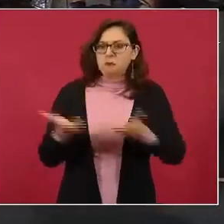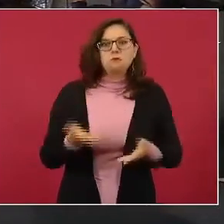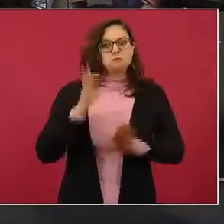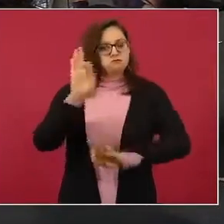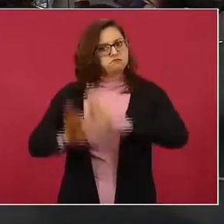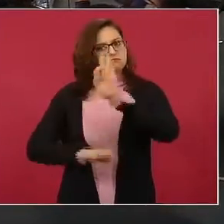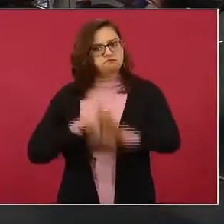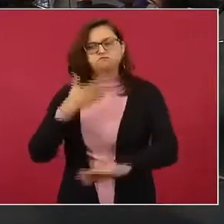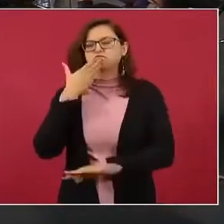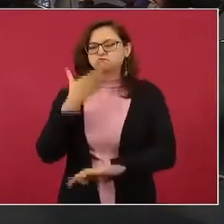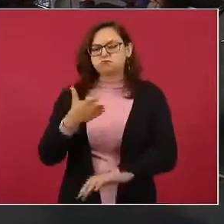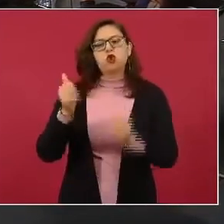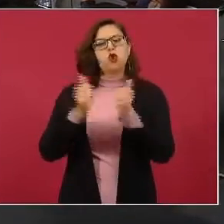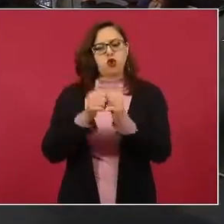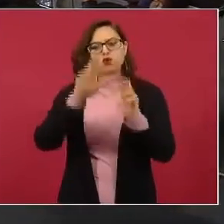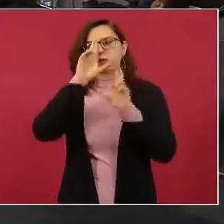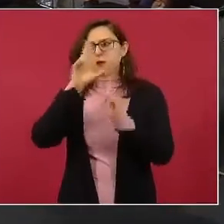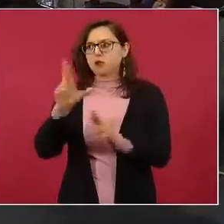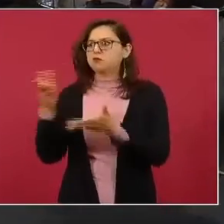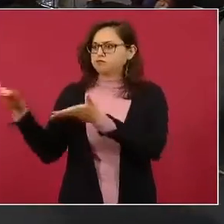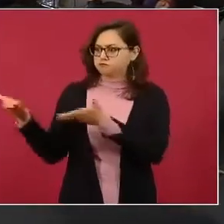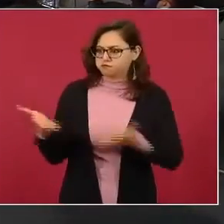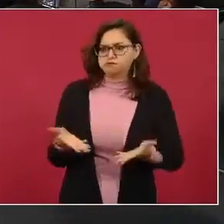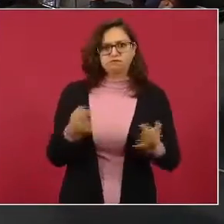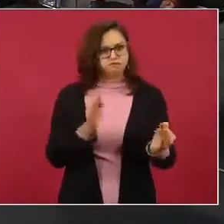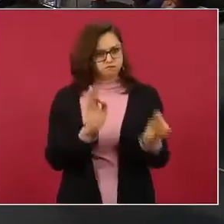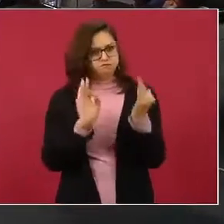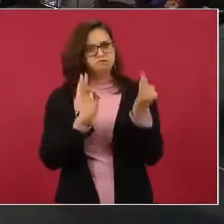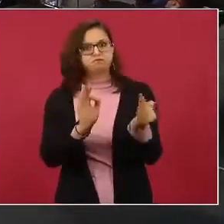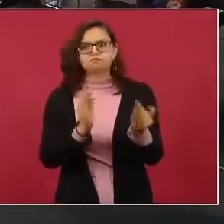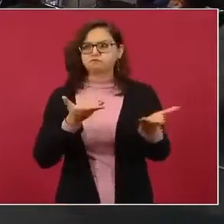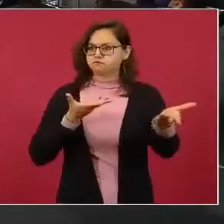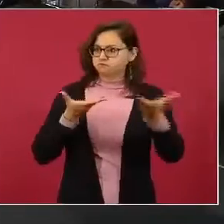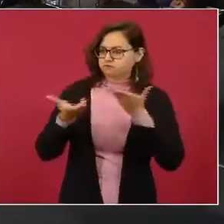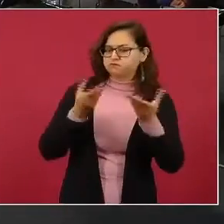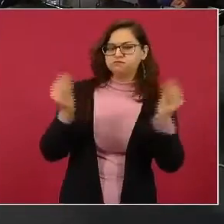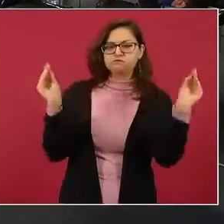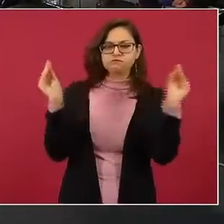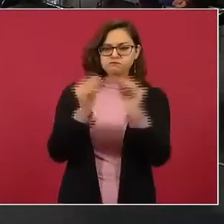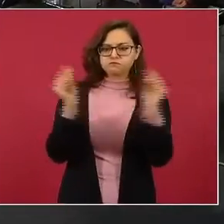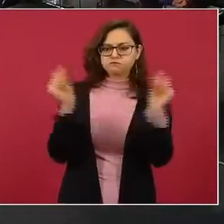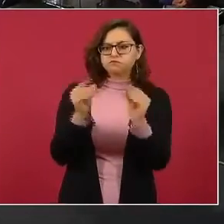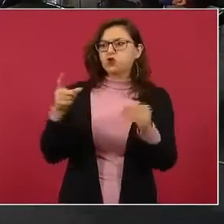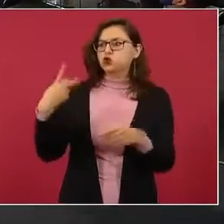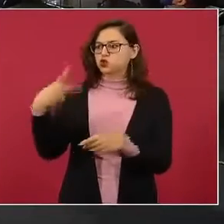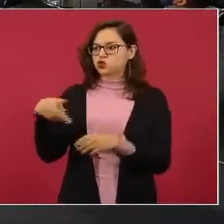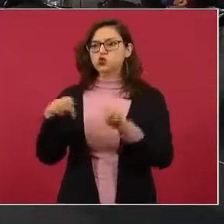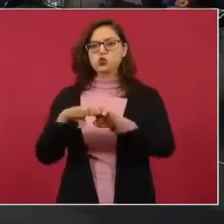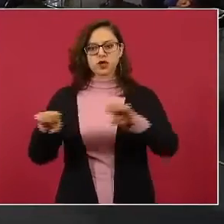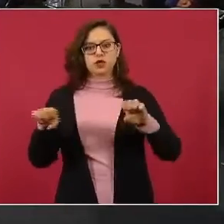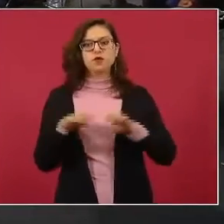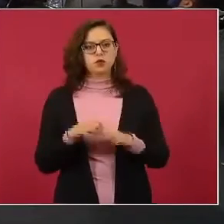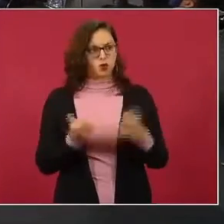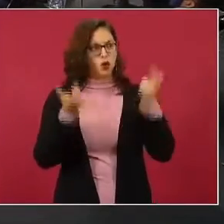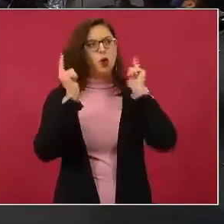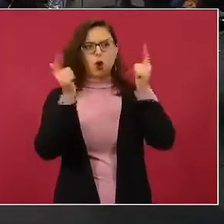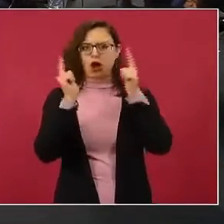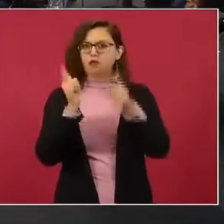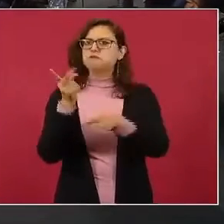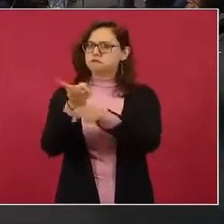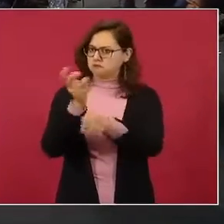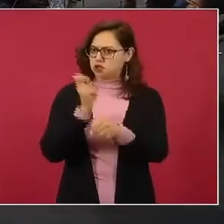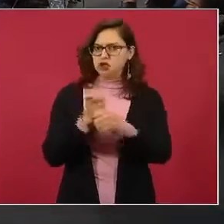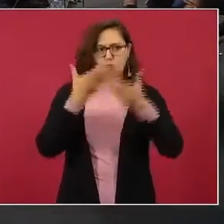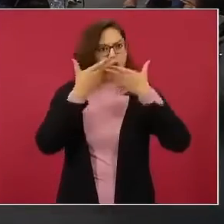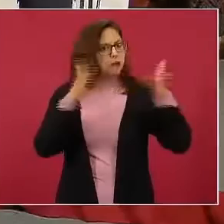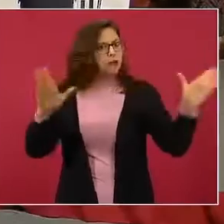respetuosa y que traiga sus argumentos o sus técnicos, ¿sí? Está invitado, porque